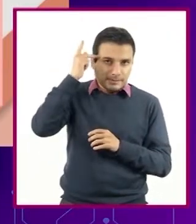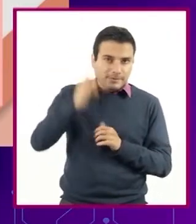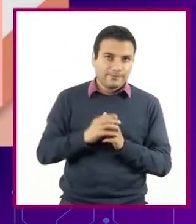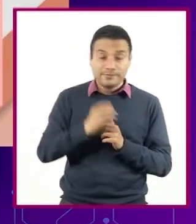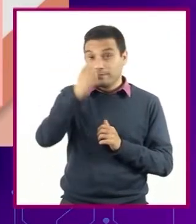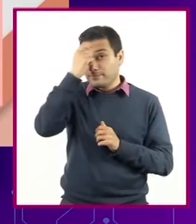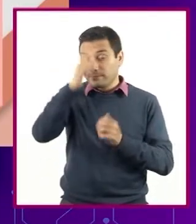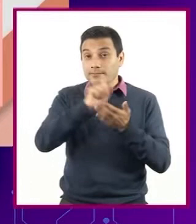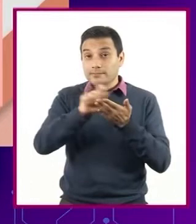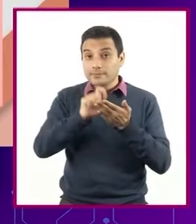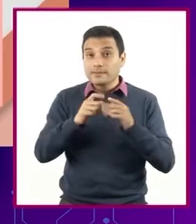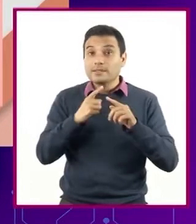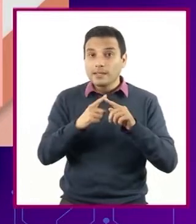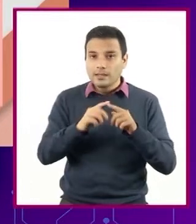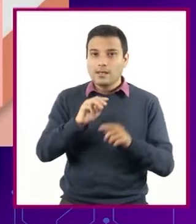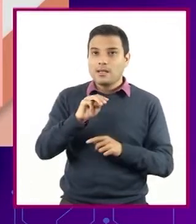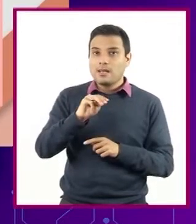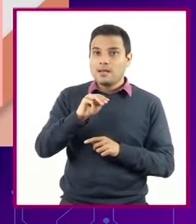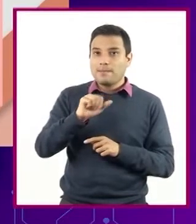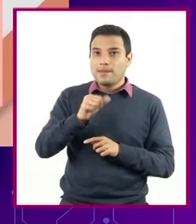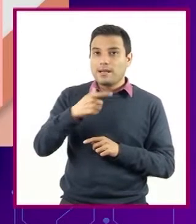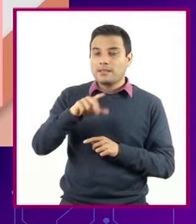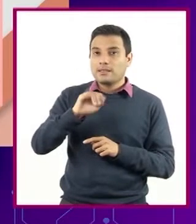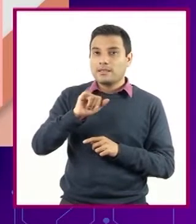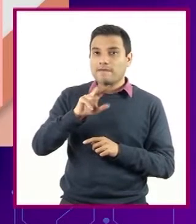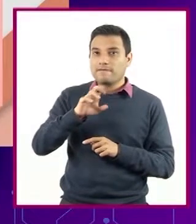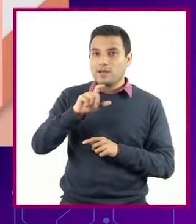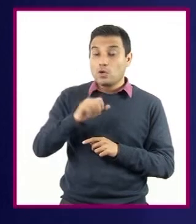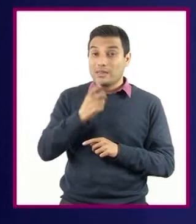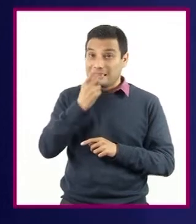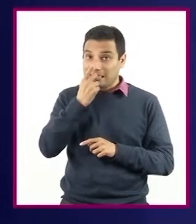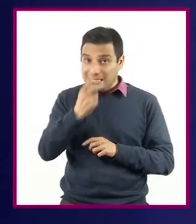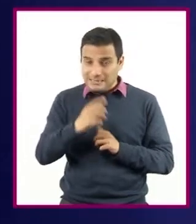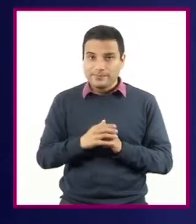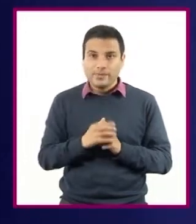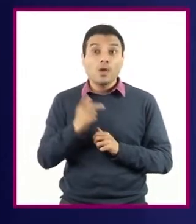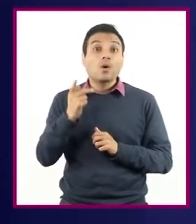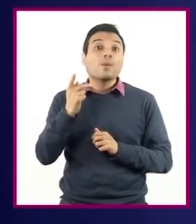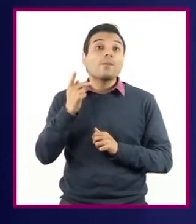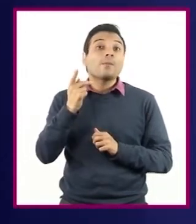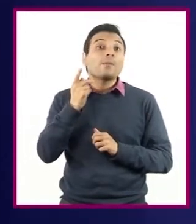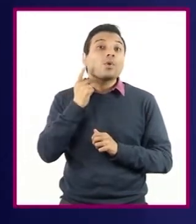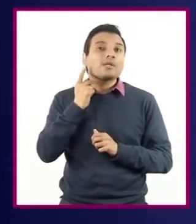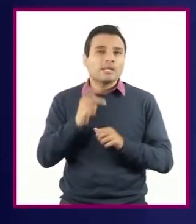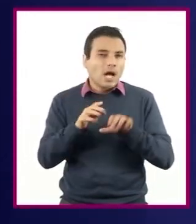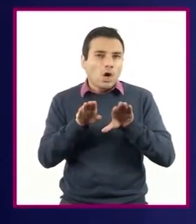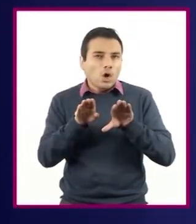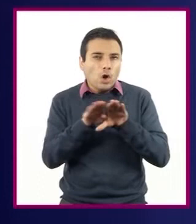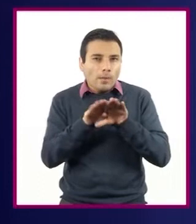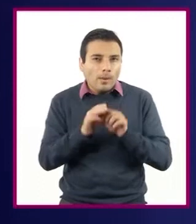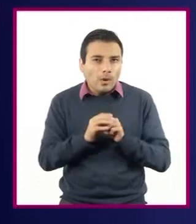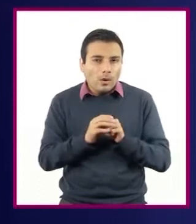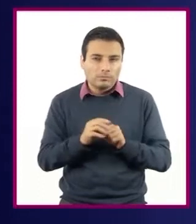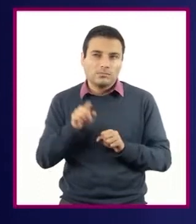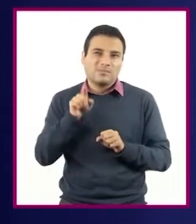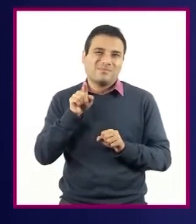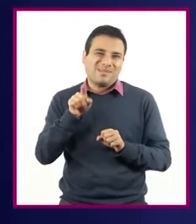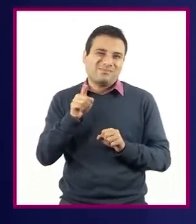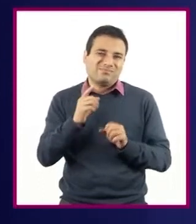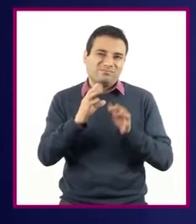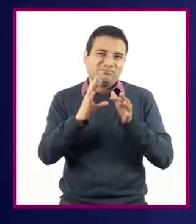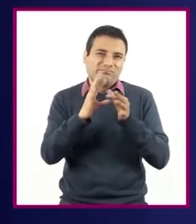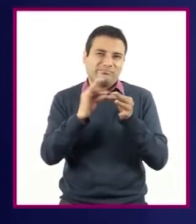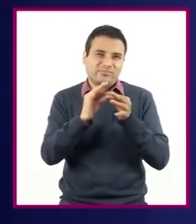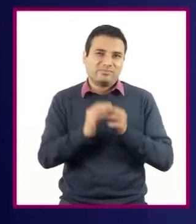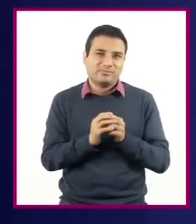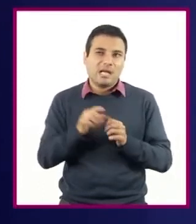gobernar, y en él muestra su visión de la política basada en su particular experiencia, su profundo conocimiento de la historia